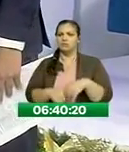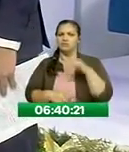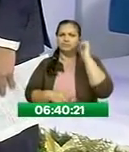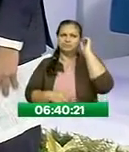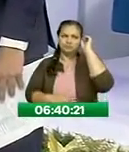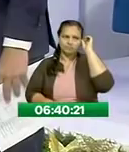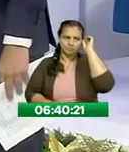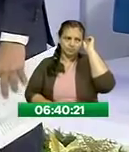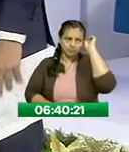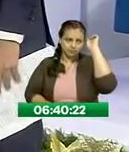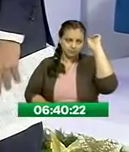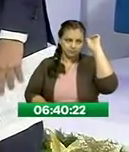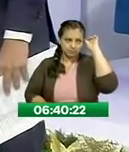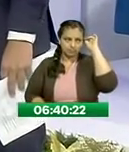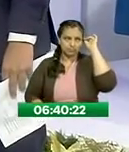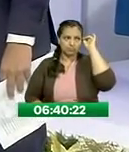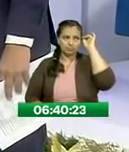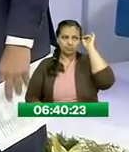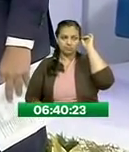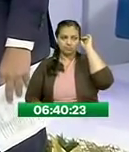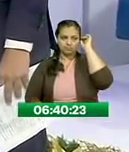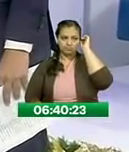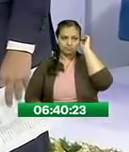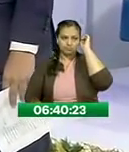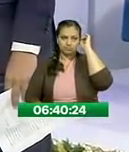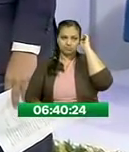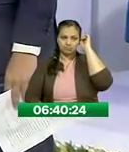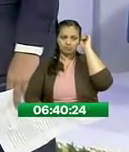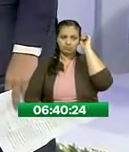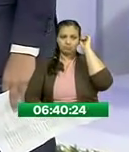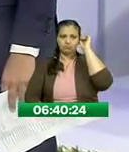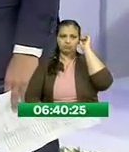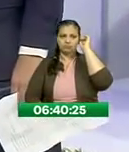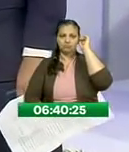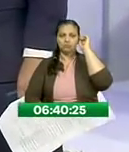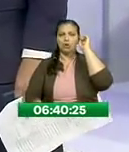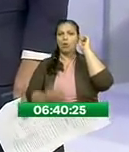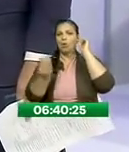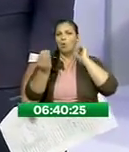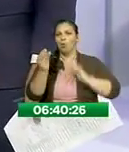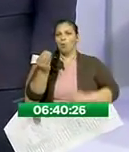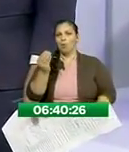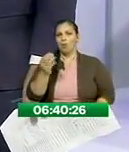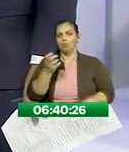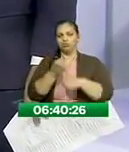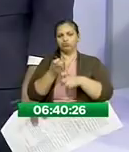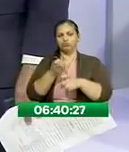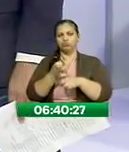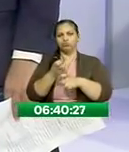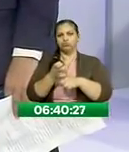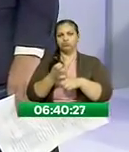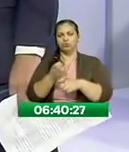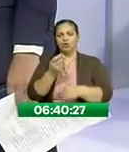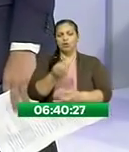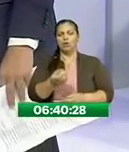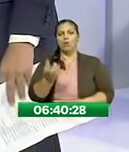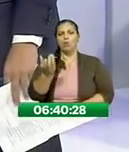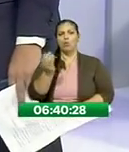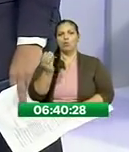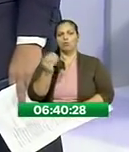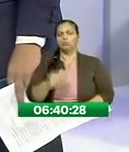Sí, le gusta bastante. A mí me da coraje cuando lo traen todo batido. No, no. A mí, dame lo que yo lo desbarato. Usted lo desbarata. A mí también me gusta bastante el